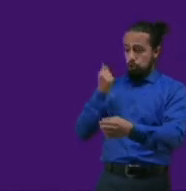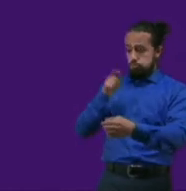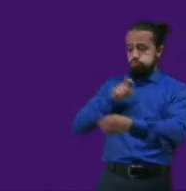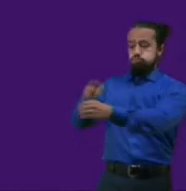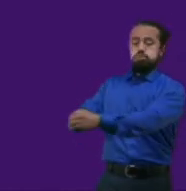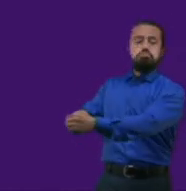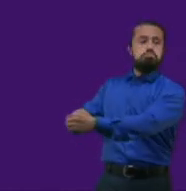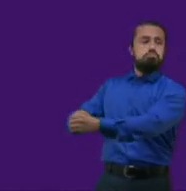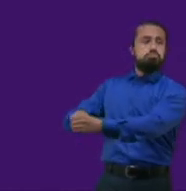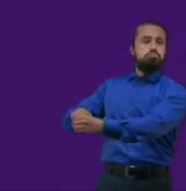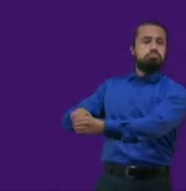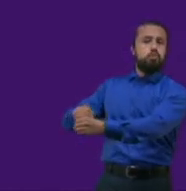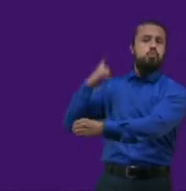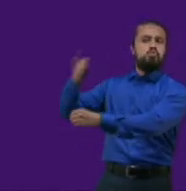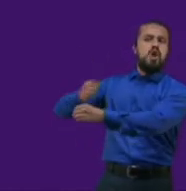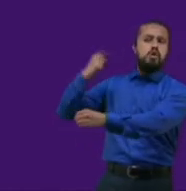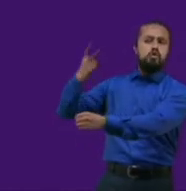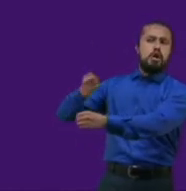$10 y